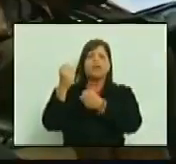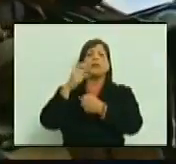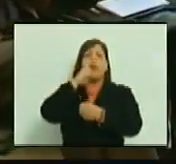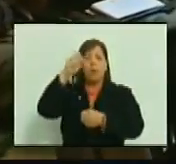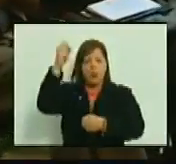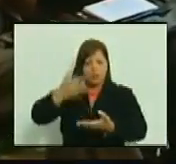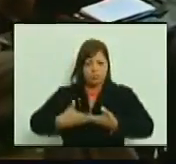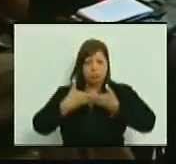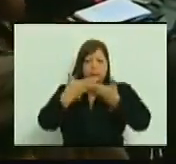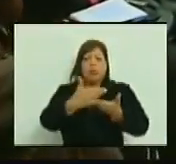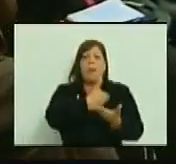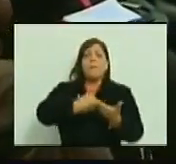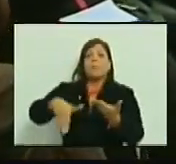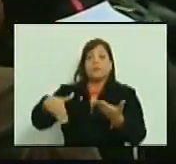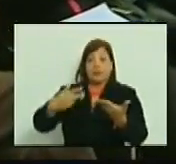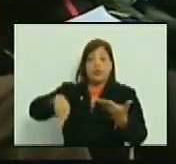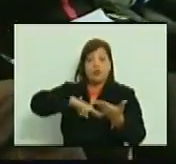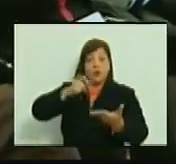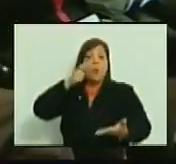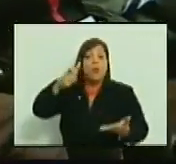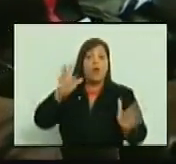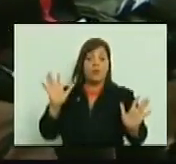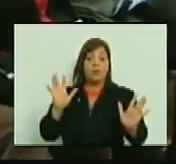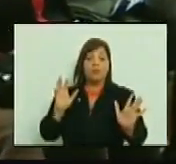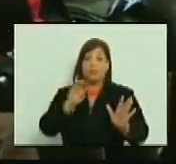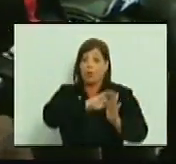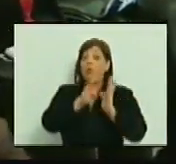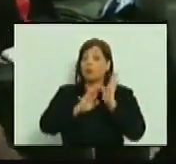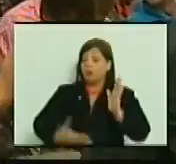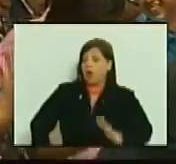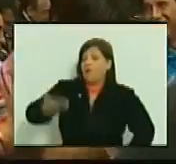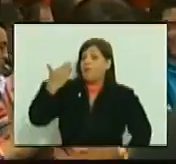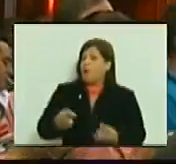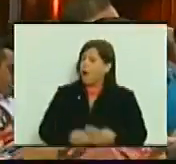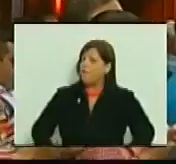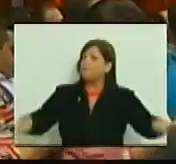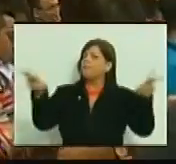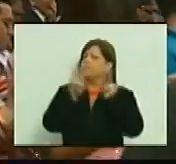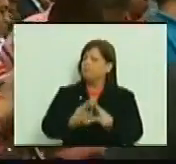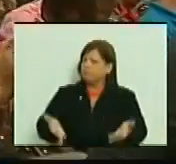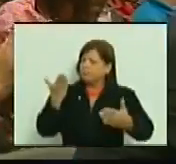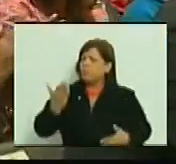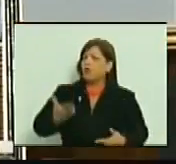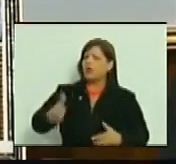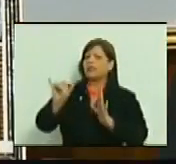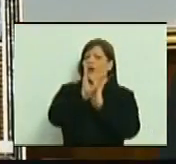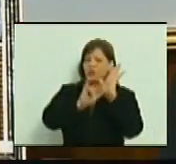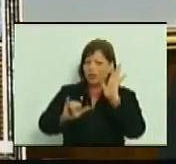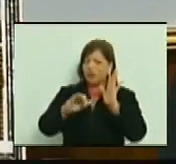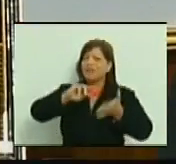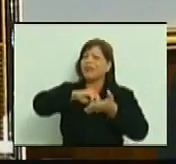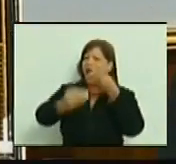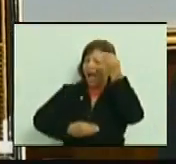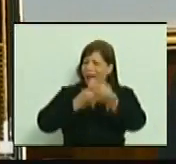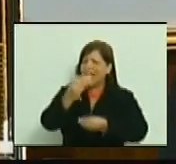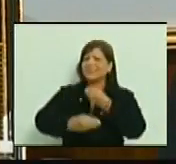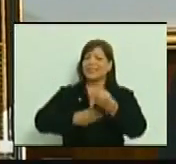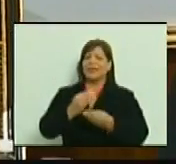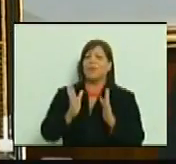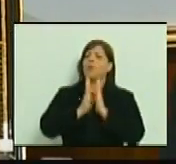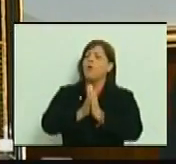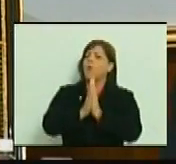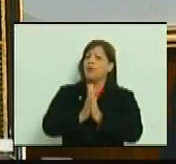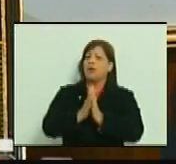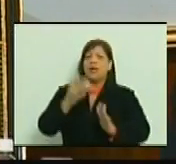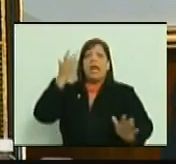como presidente tuvo en nuestro pueblo. Ese es un gran valor que nadie se lo puede quitar a la Asamblea Nacional Constituyente. Y no